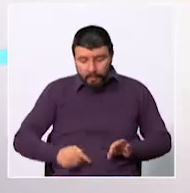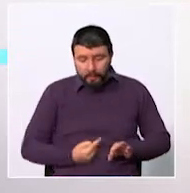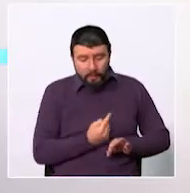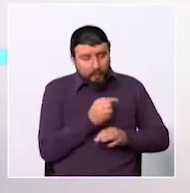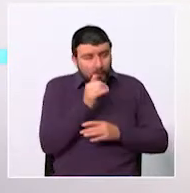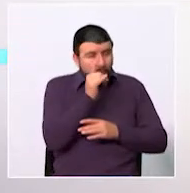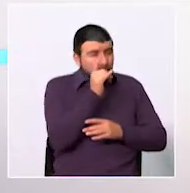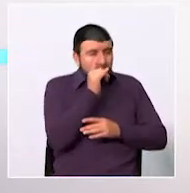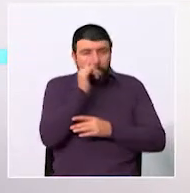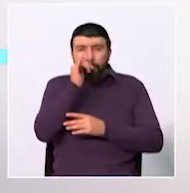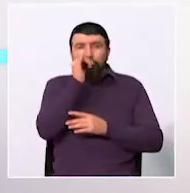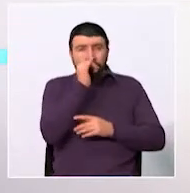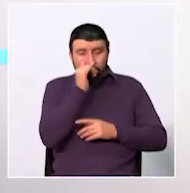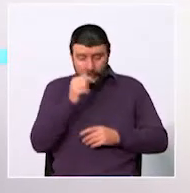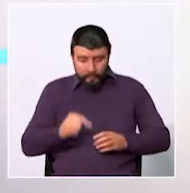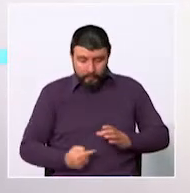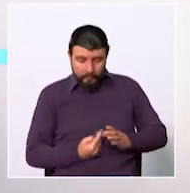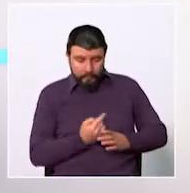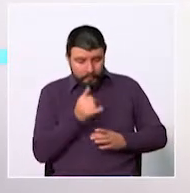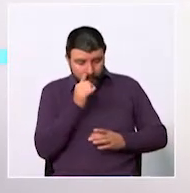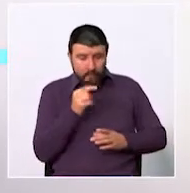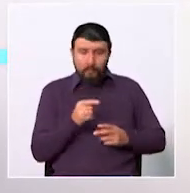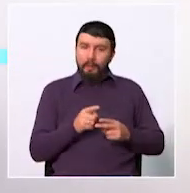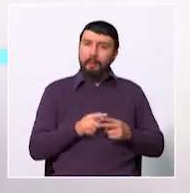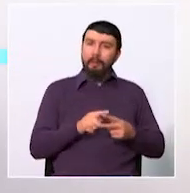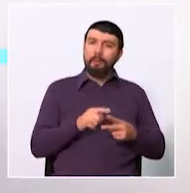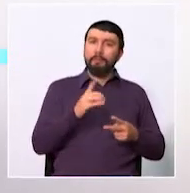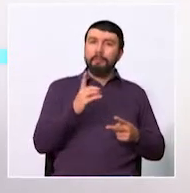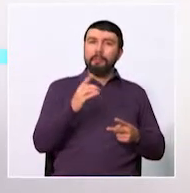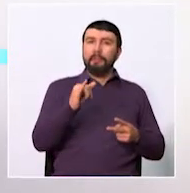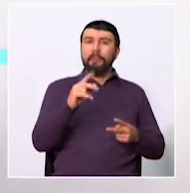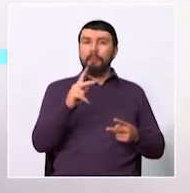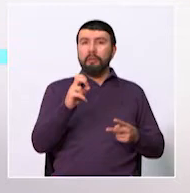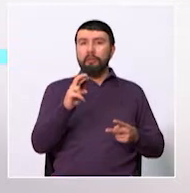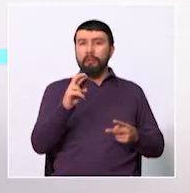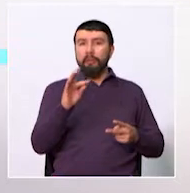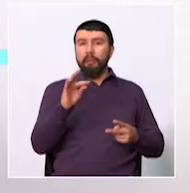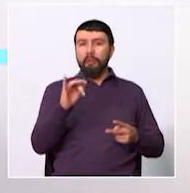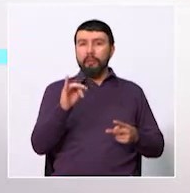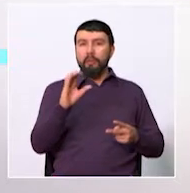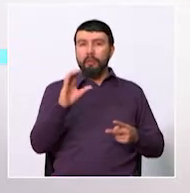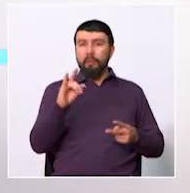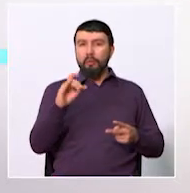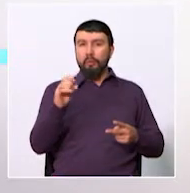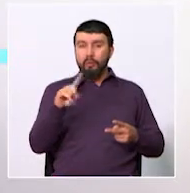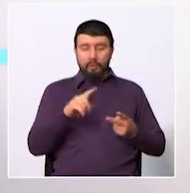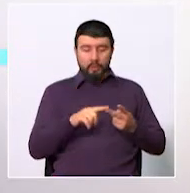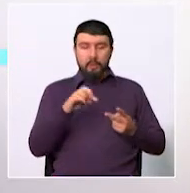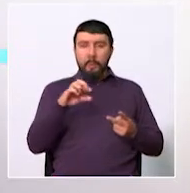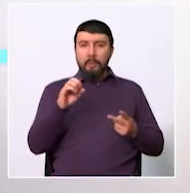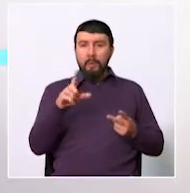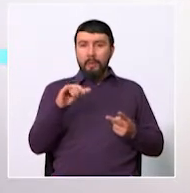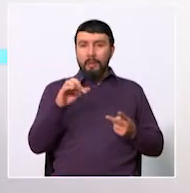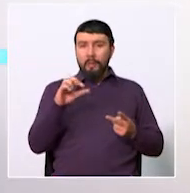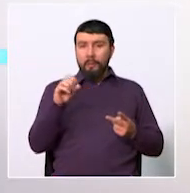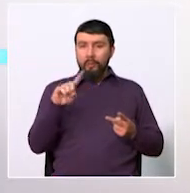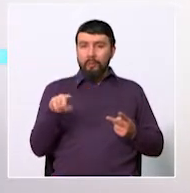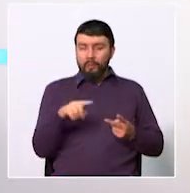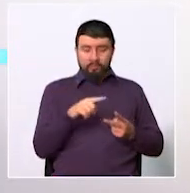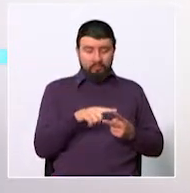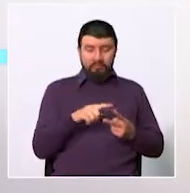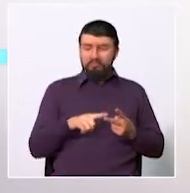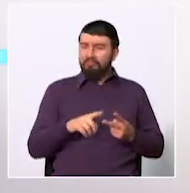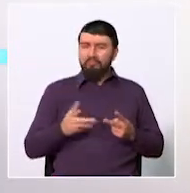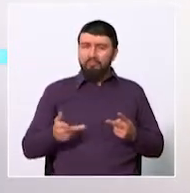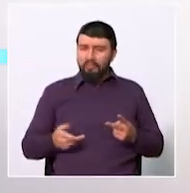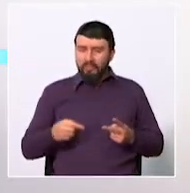intestino que son divertículos y políticos divertículos y pólipos y